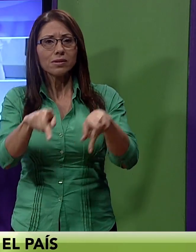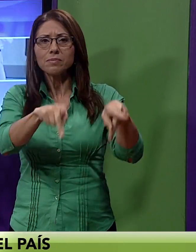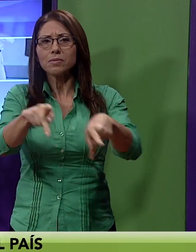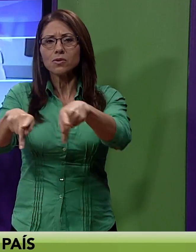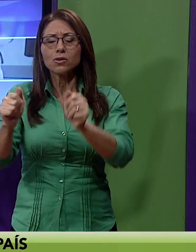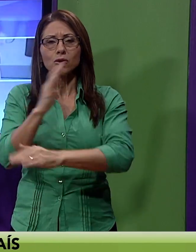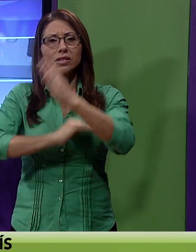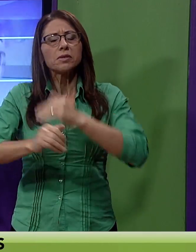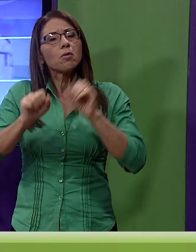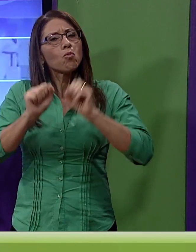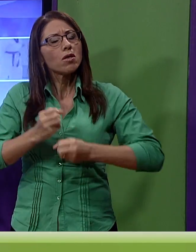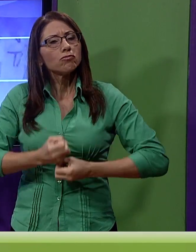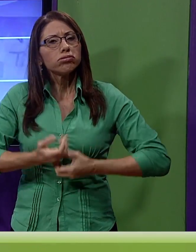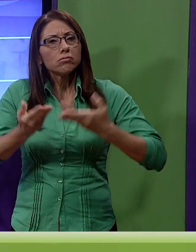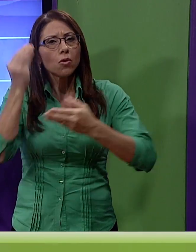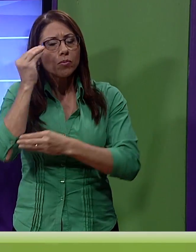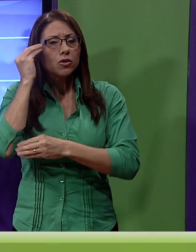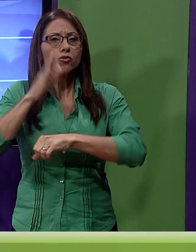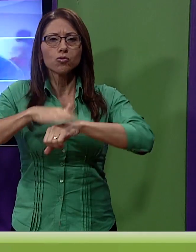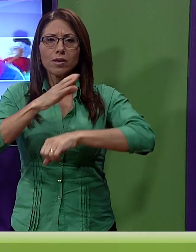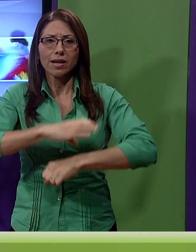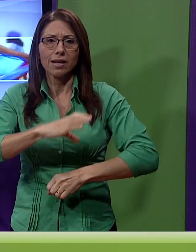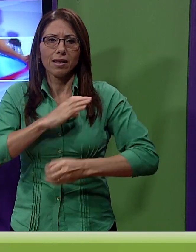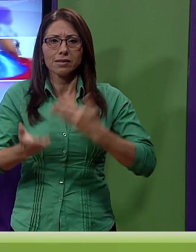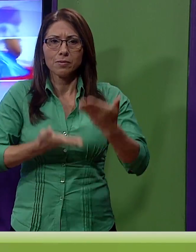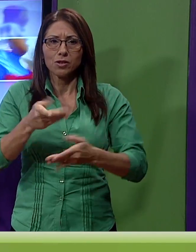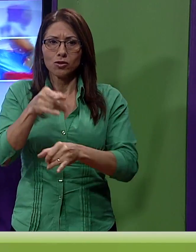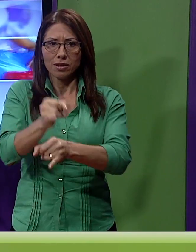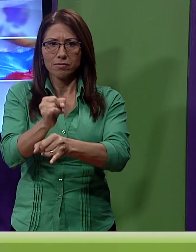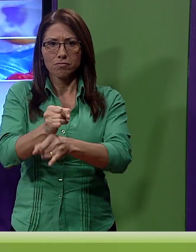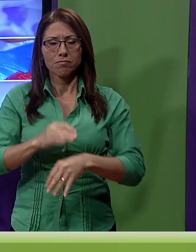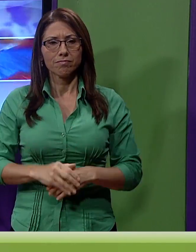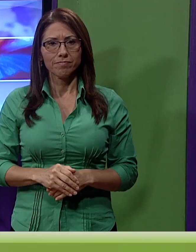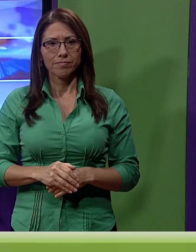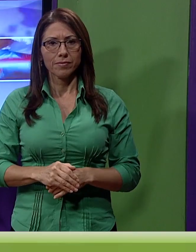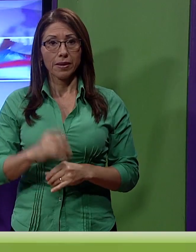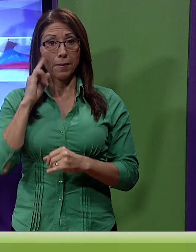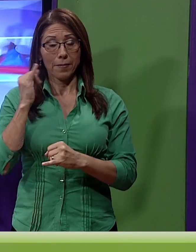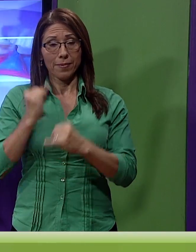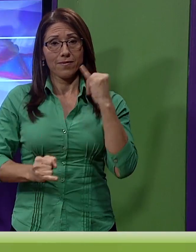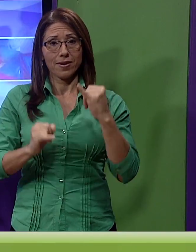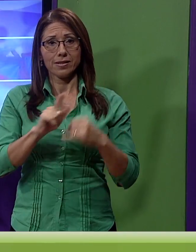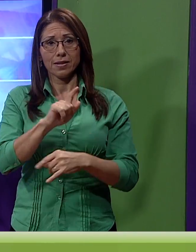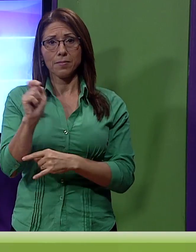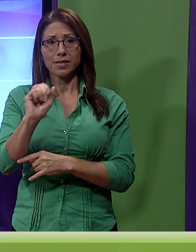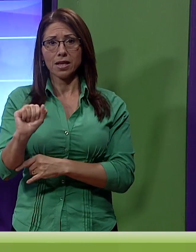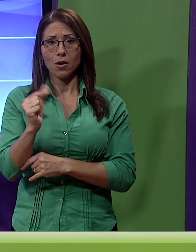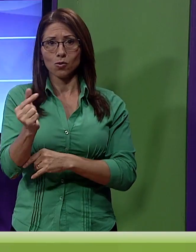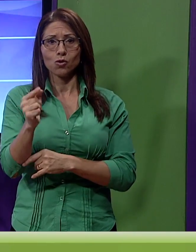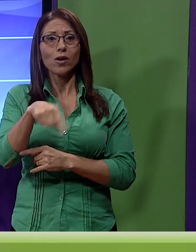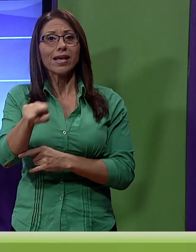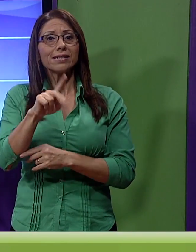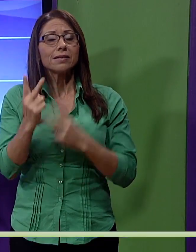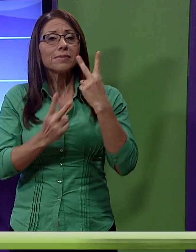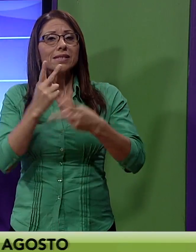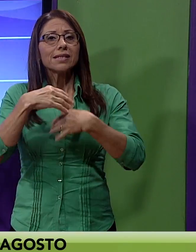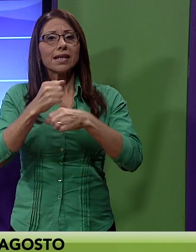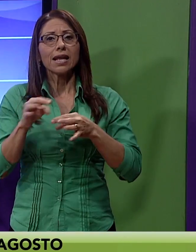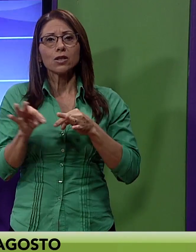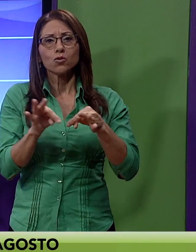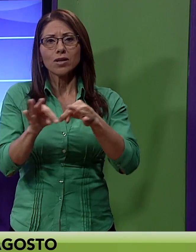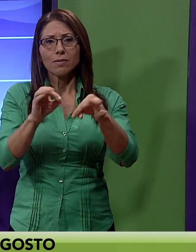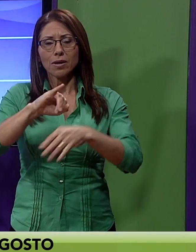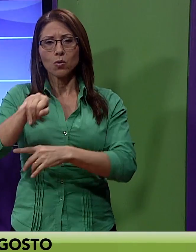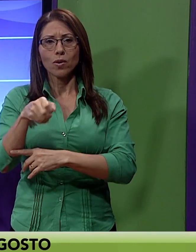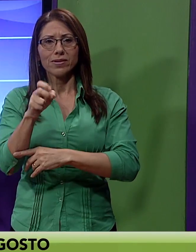podrá manifestar su opinión sobre la calidad de los servicios de la institución. Para finalizar el mes de agosto, estas visitas se realizarán en Turrialba